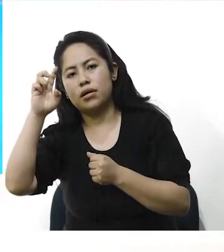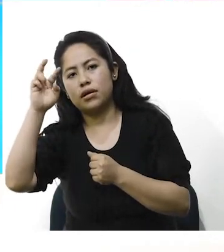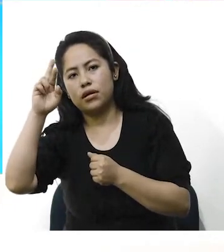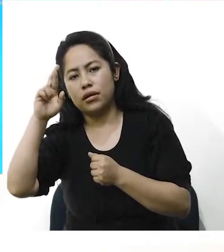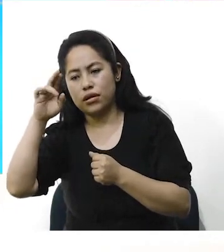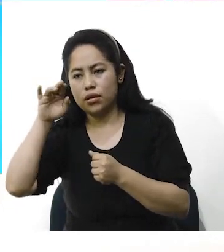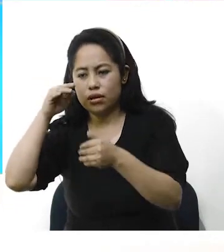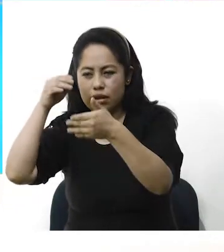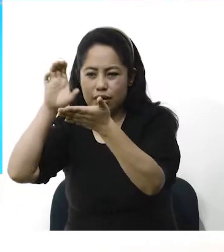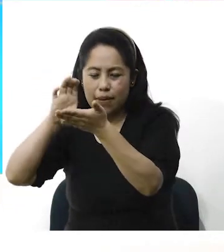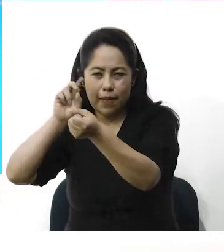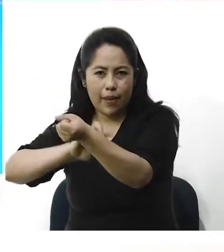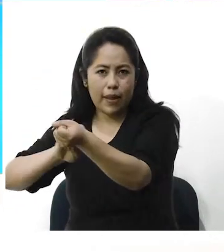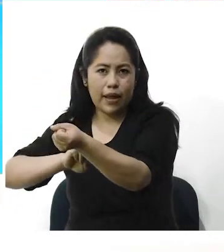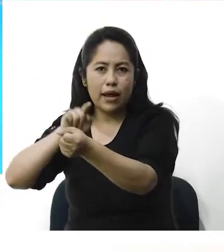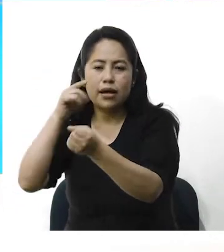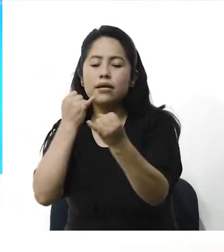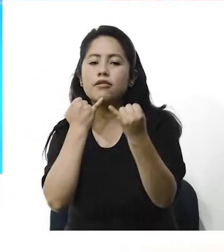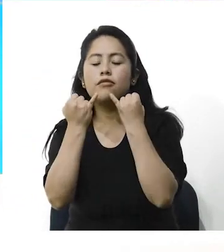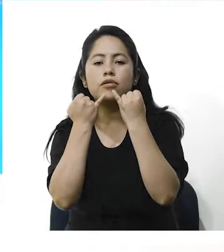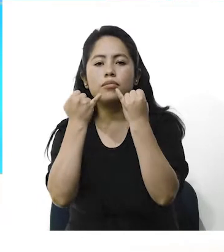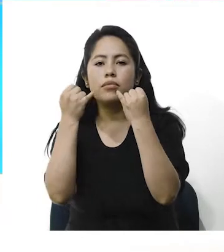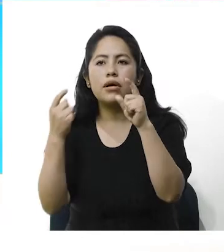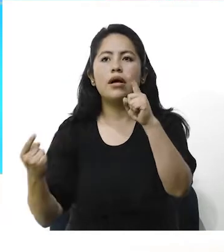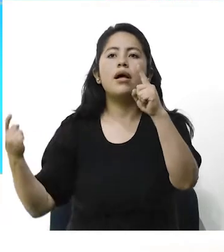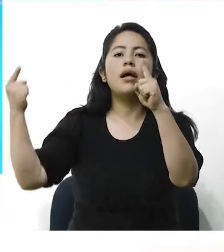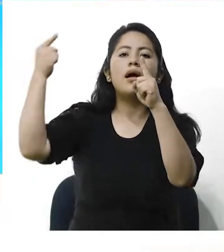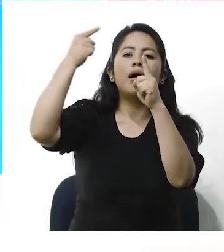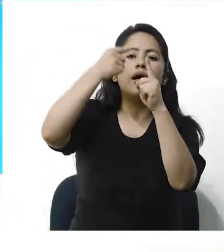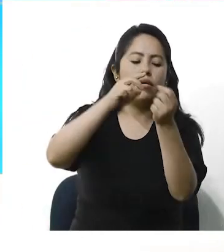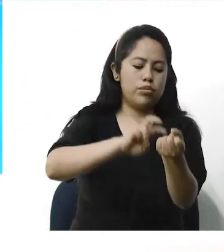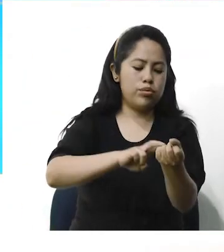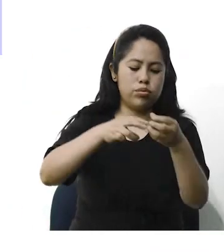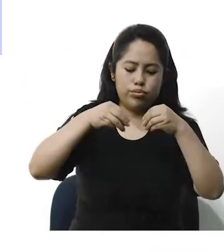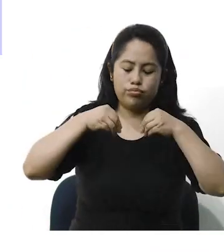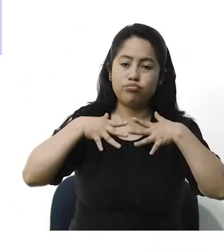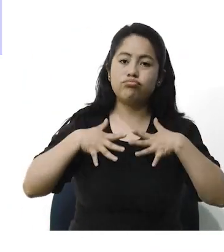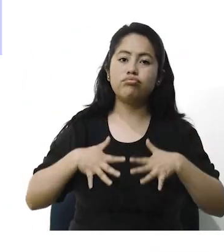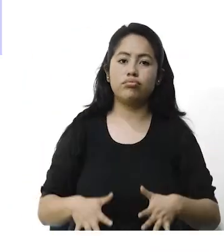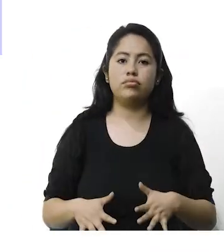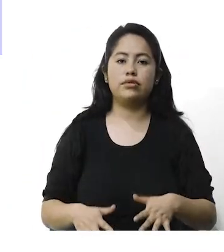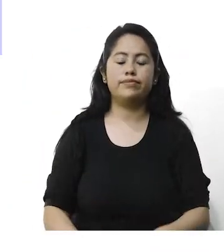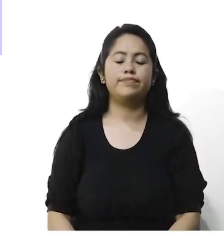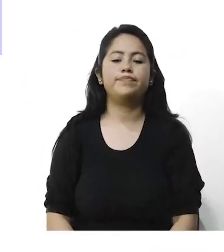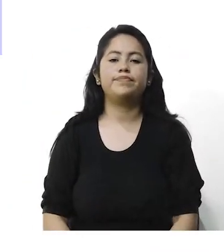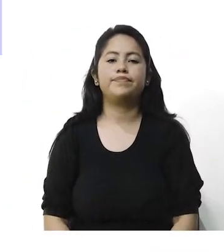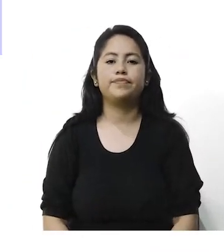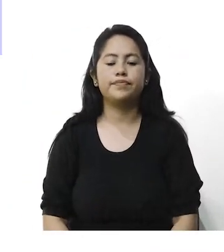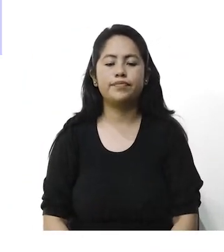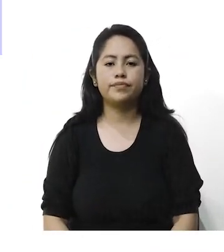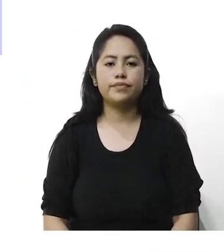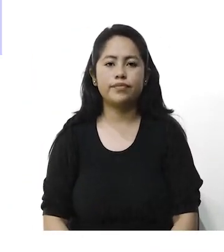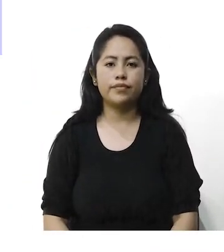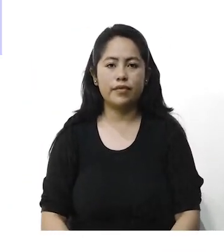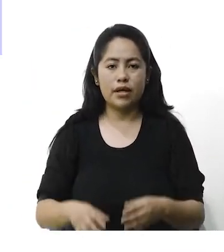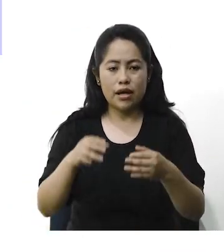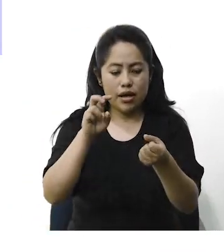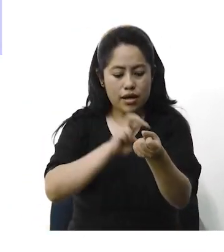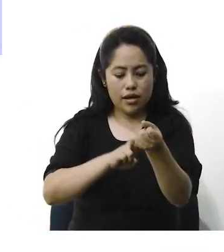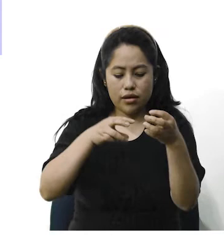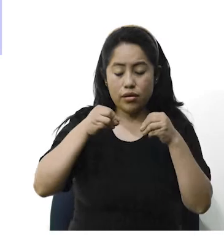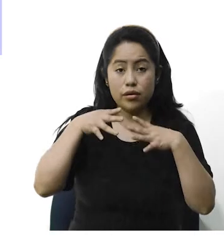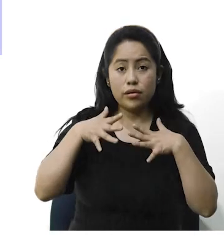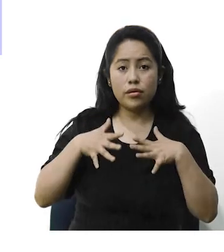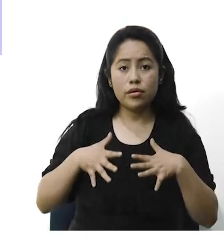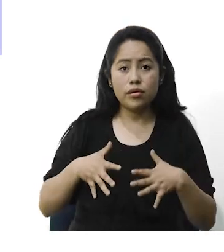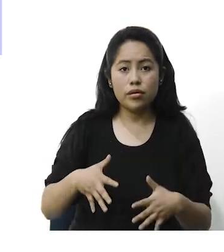esa información va a pasar al sistema nervioso central. Del sistema nervioso central, el sistema nervioso central va a